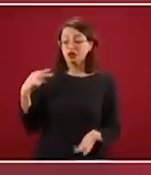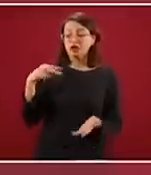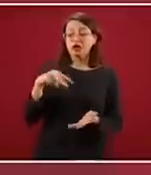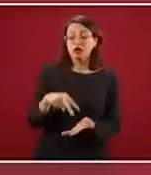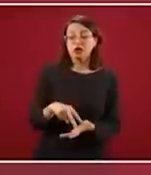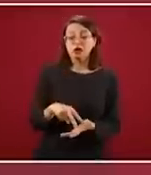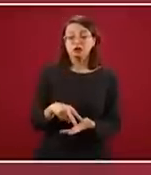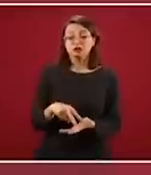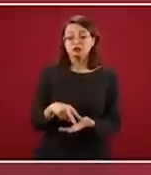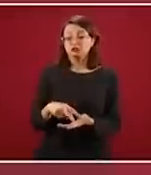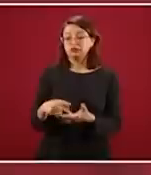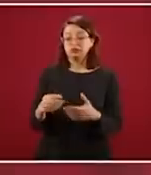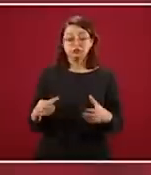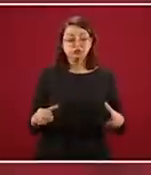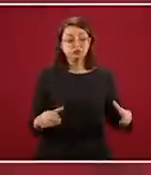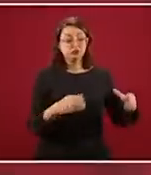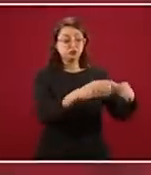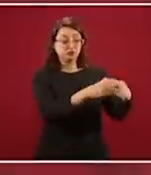eran de ahí.